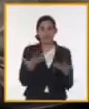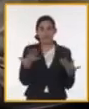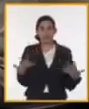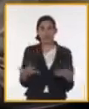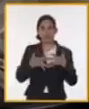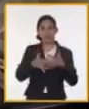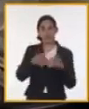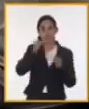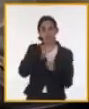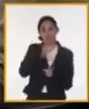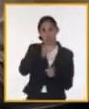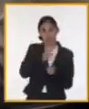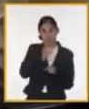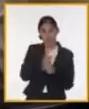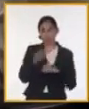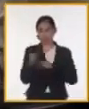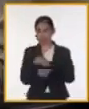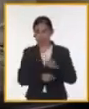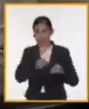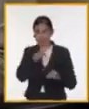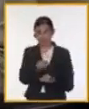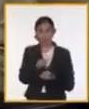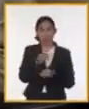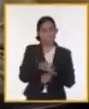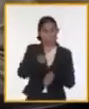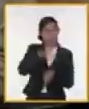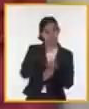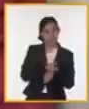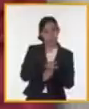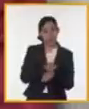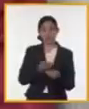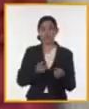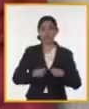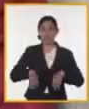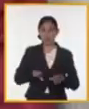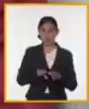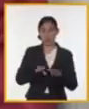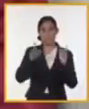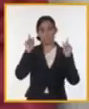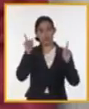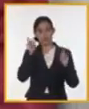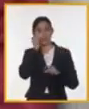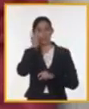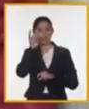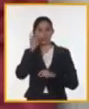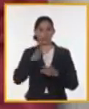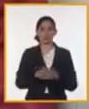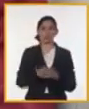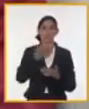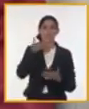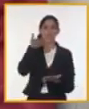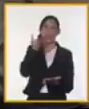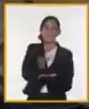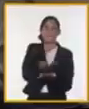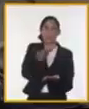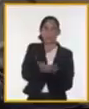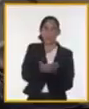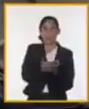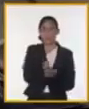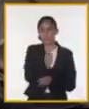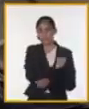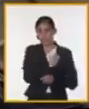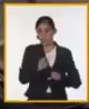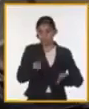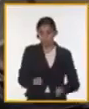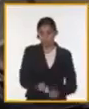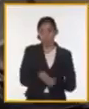que hay que hacer en función de la prevención y el enfrentamiento a la subversión política e ideológica. Se plantea que se logra el monitoreo a